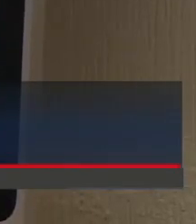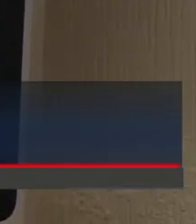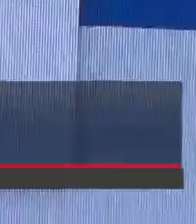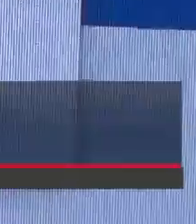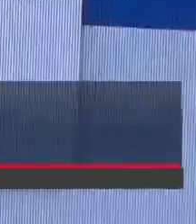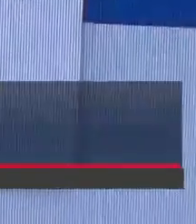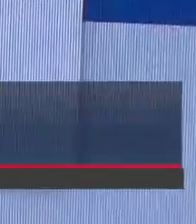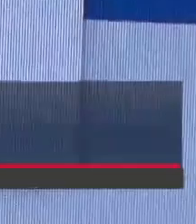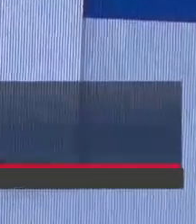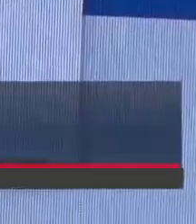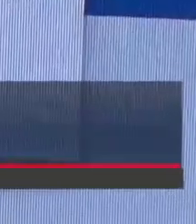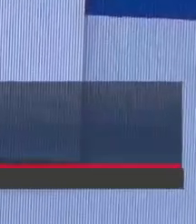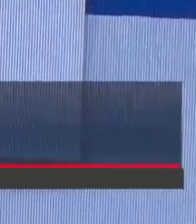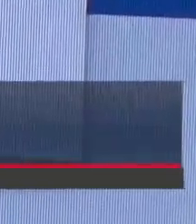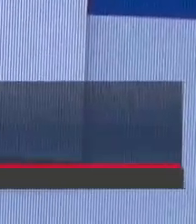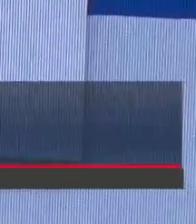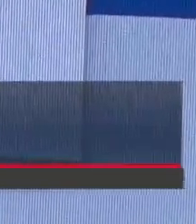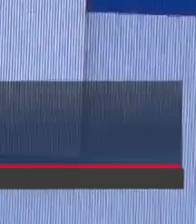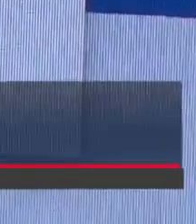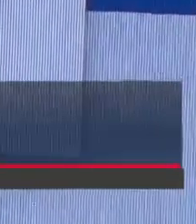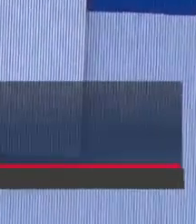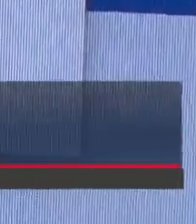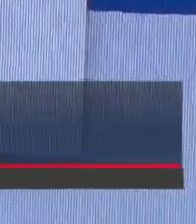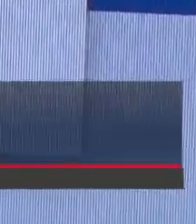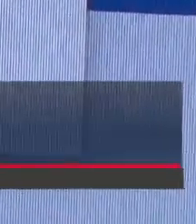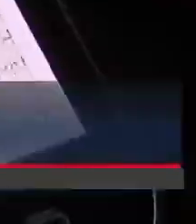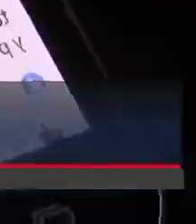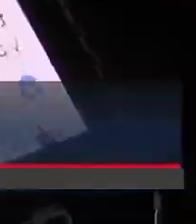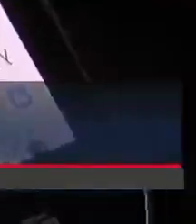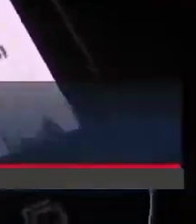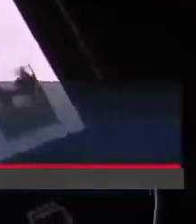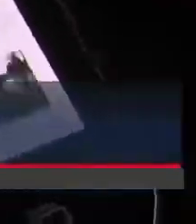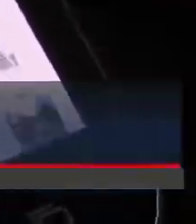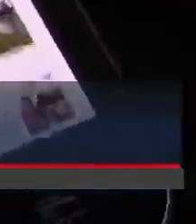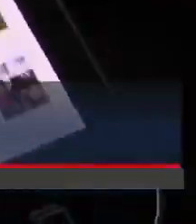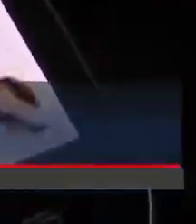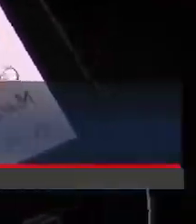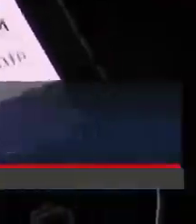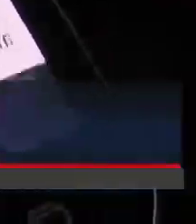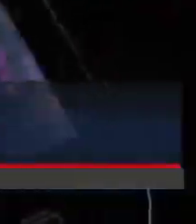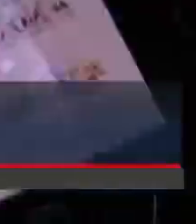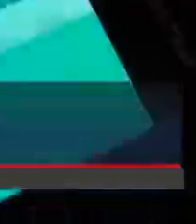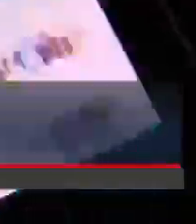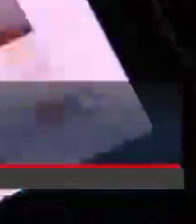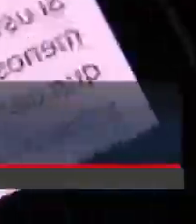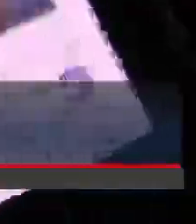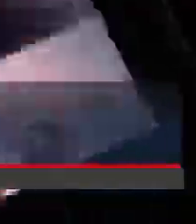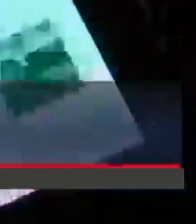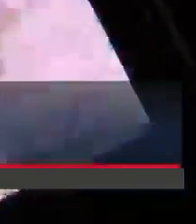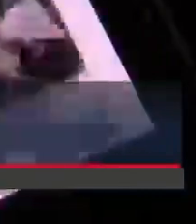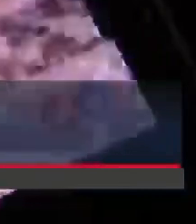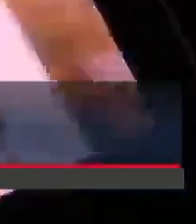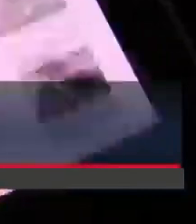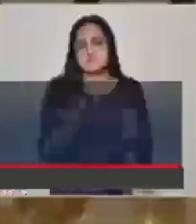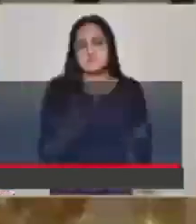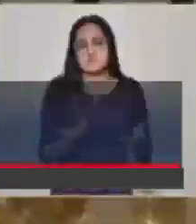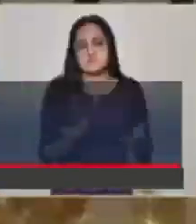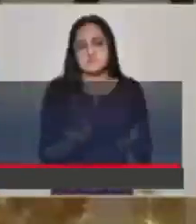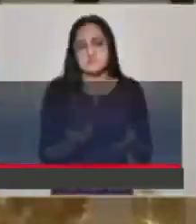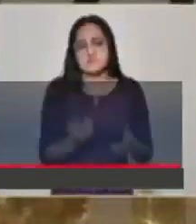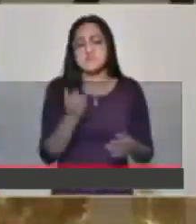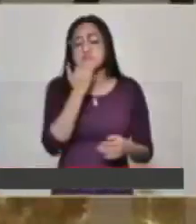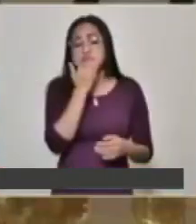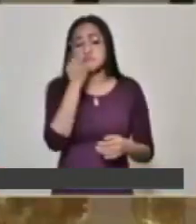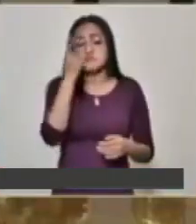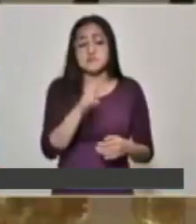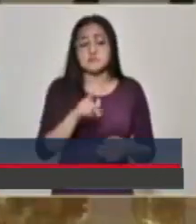denuncias contra empresas de préstamos en línea que además practican el terrorismo para cobrar a los clientes voy a